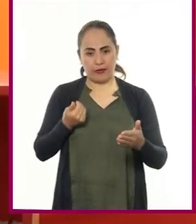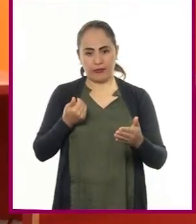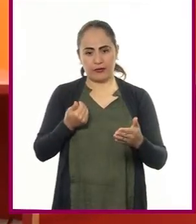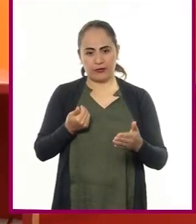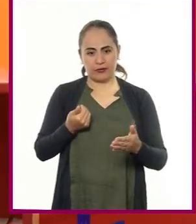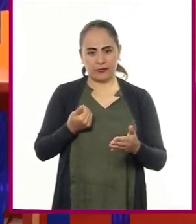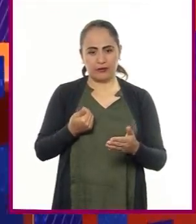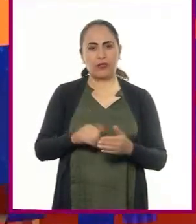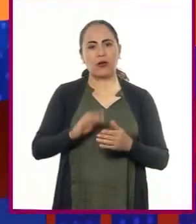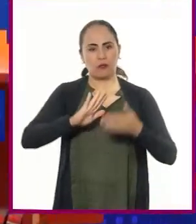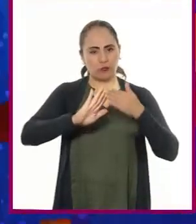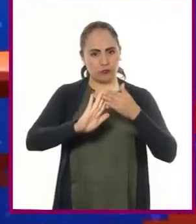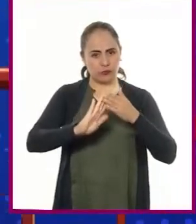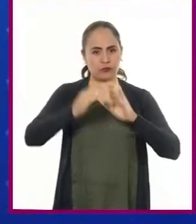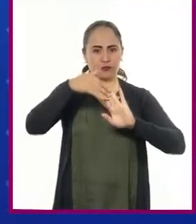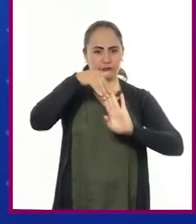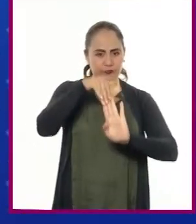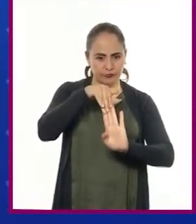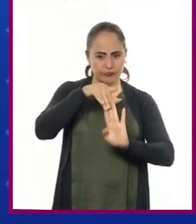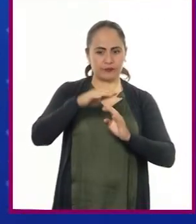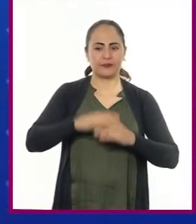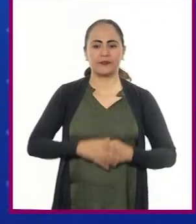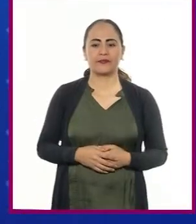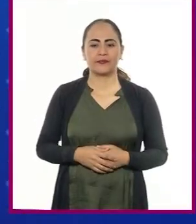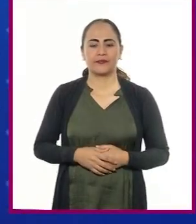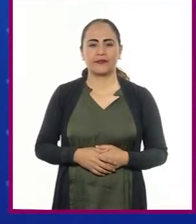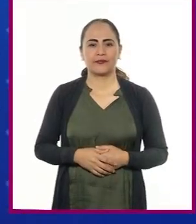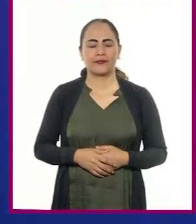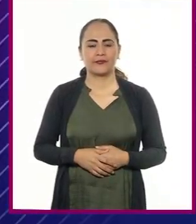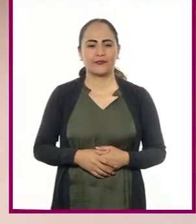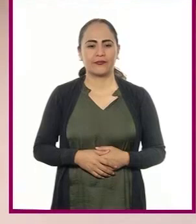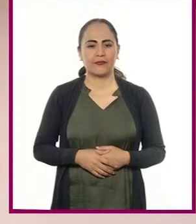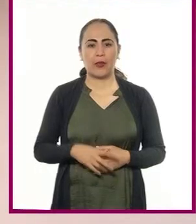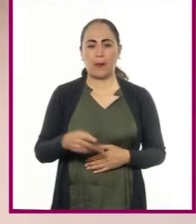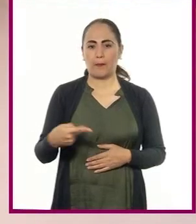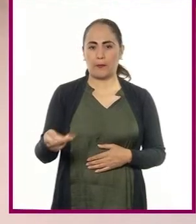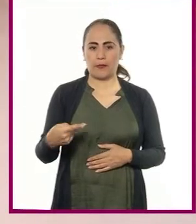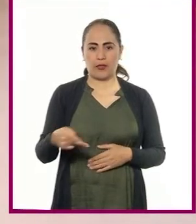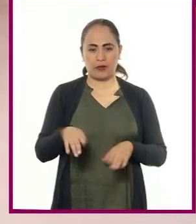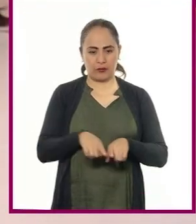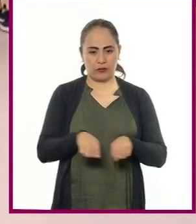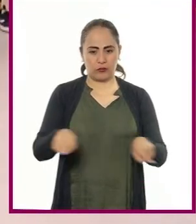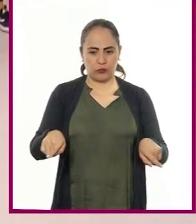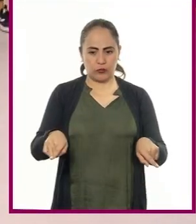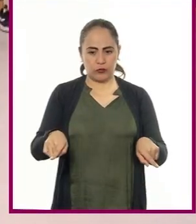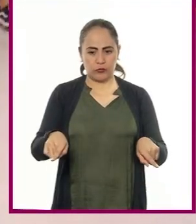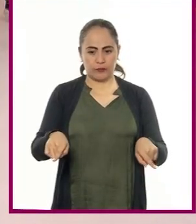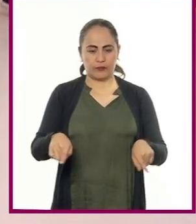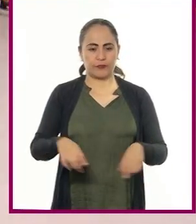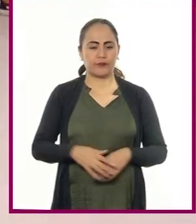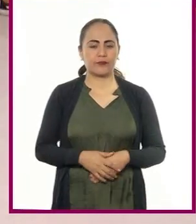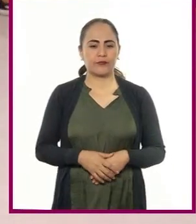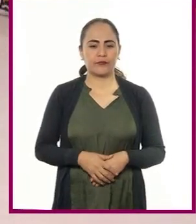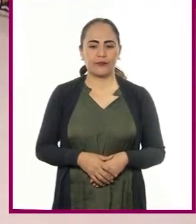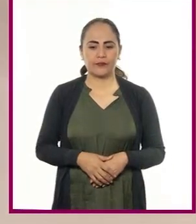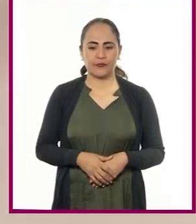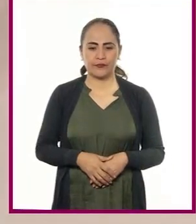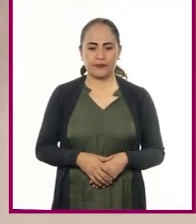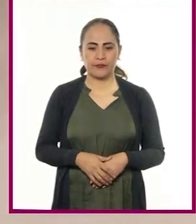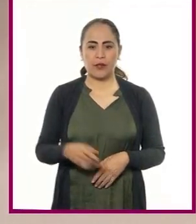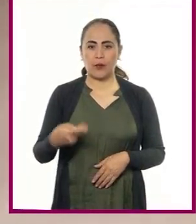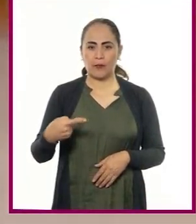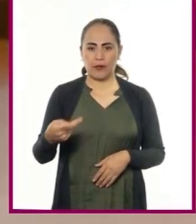nuestros estiramientos correspondientes. ¿Bien? Muy bien. Vamos. Piernas separadas. Ahí hubieran dejado el material, no pasaba nada.